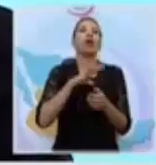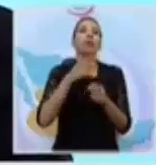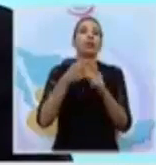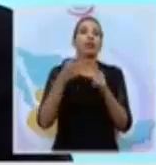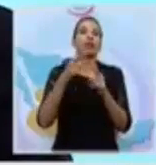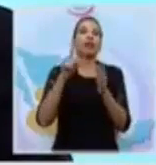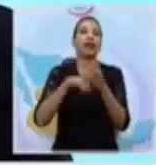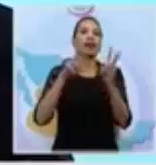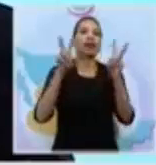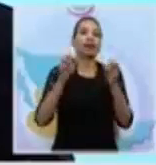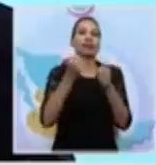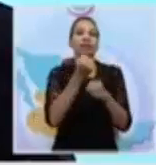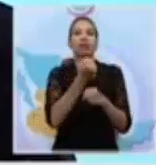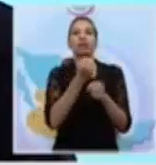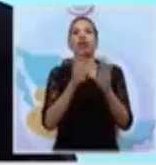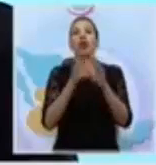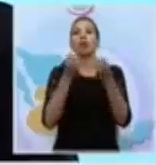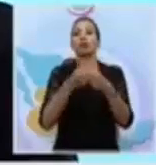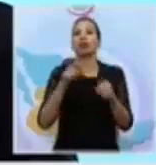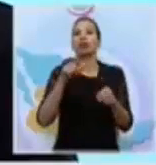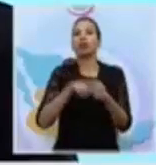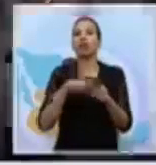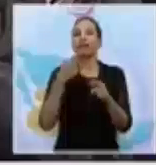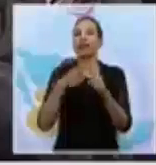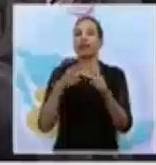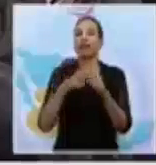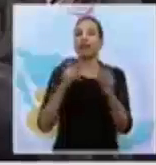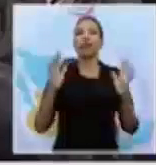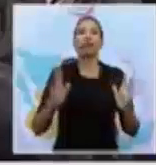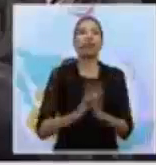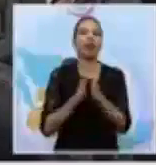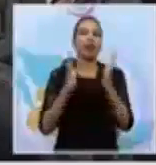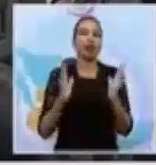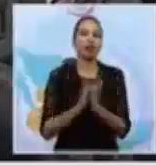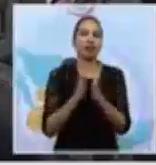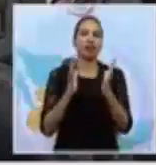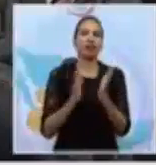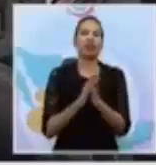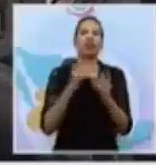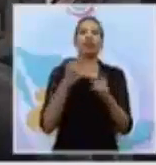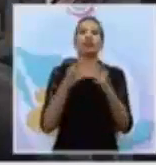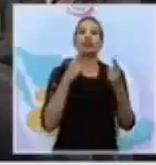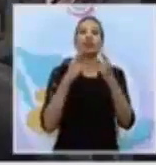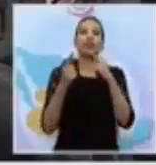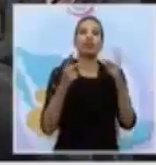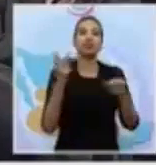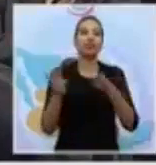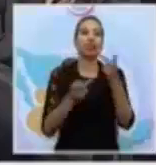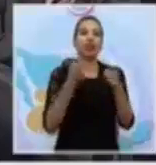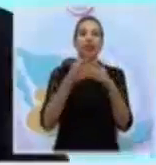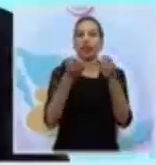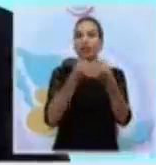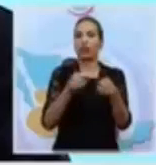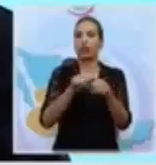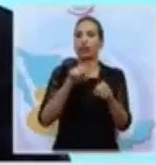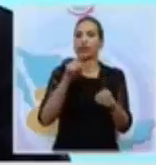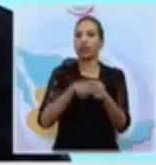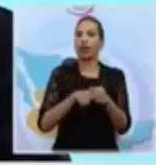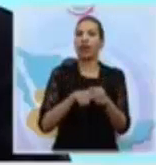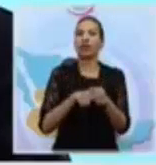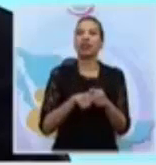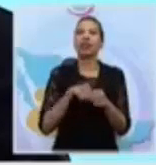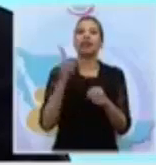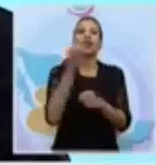sectores sociales, y además por los mecanismos de participación, consulta y concertación social, y los